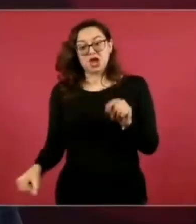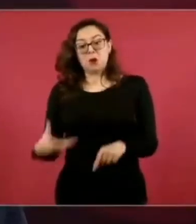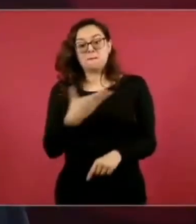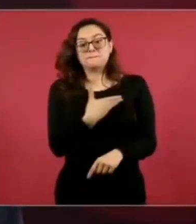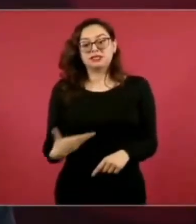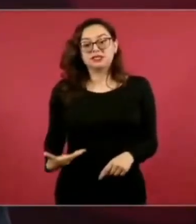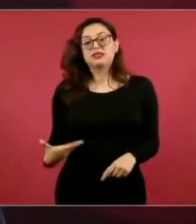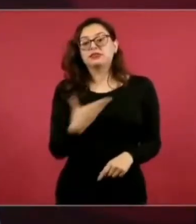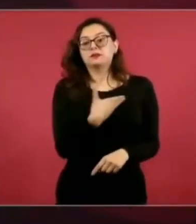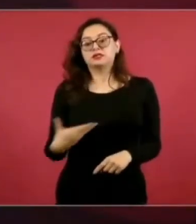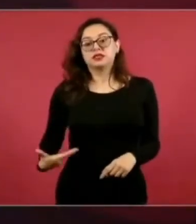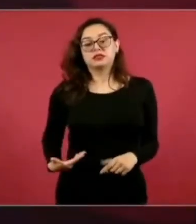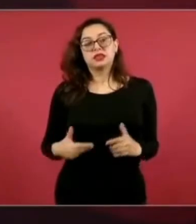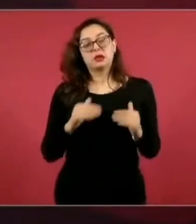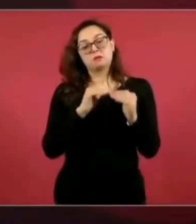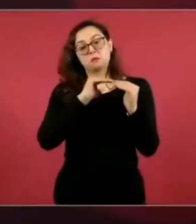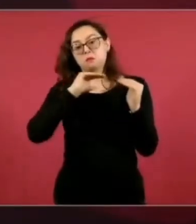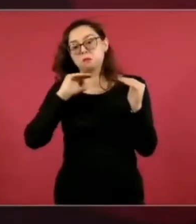estuvieron